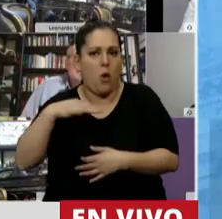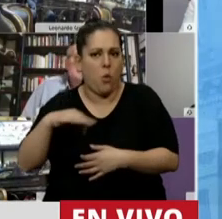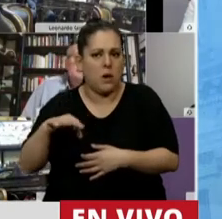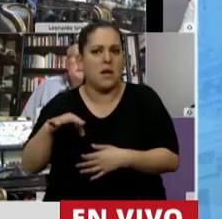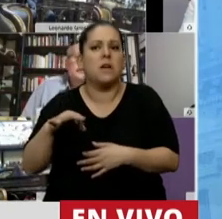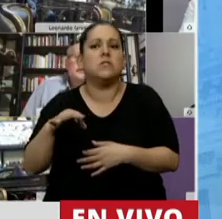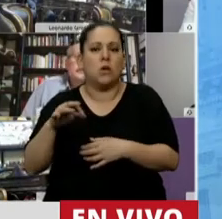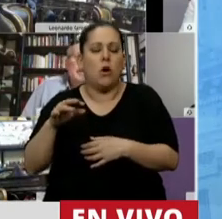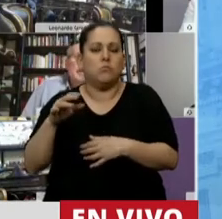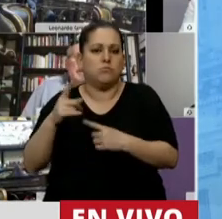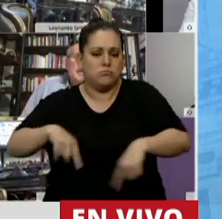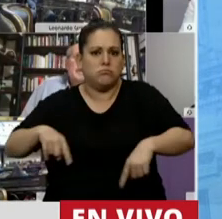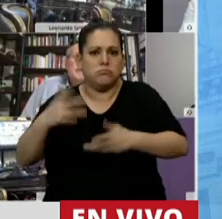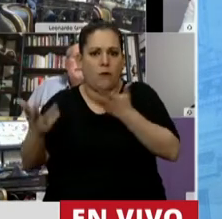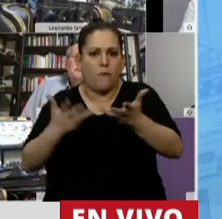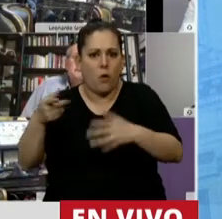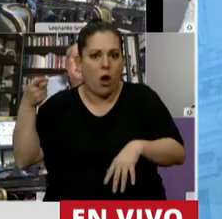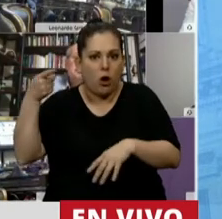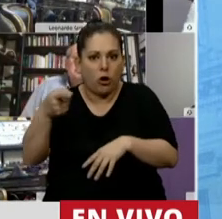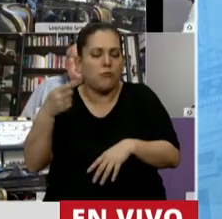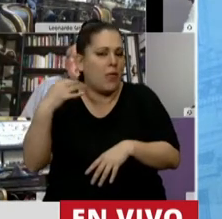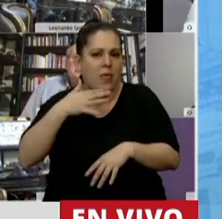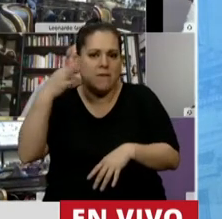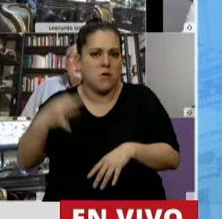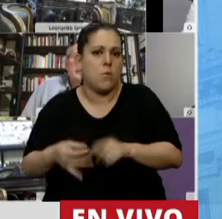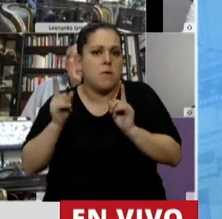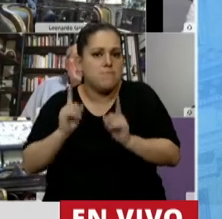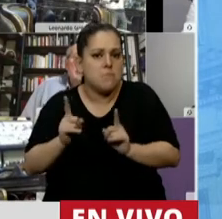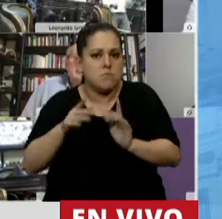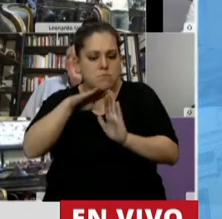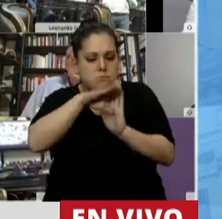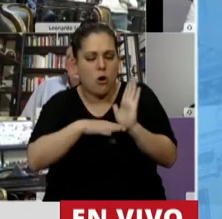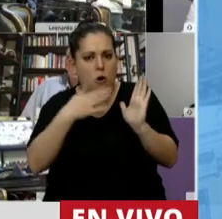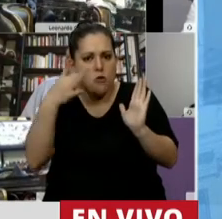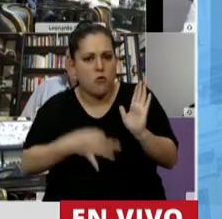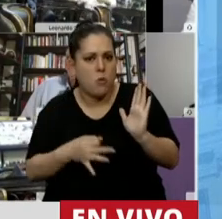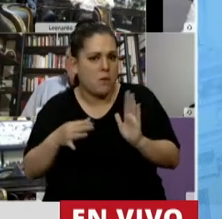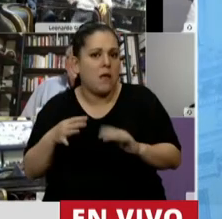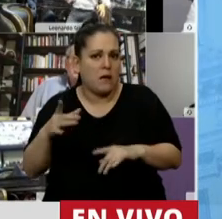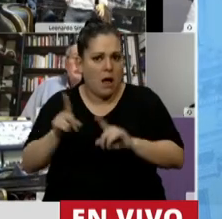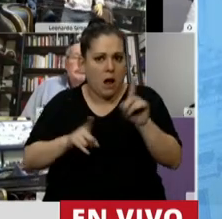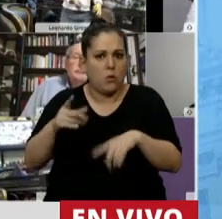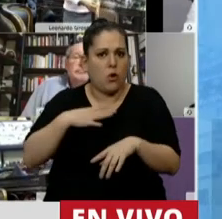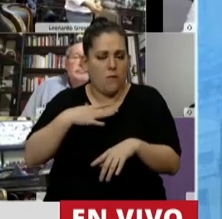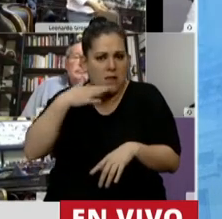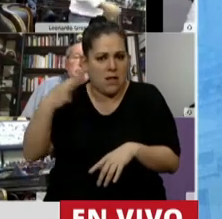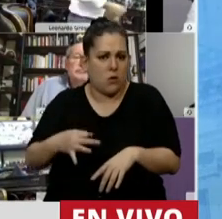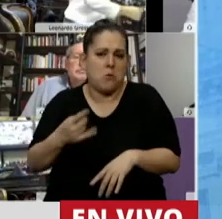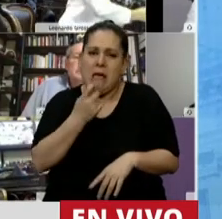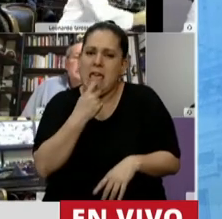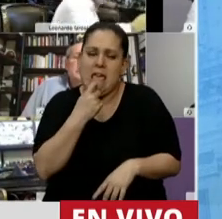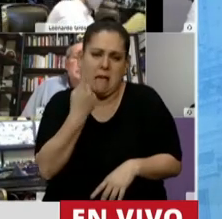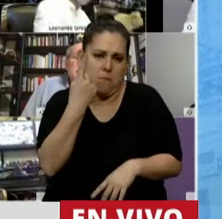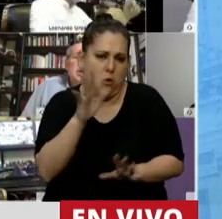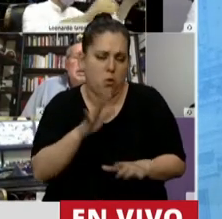contra fuego en buen estado y cumplir con lo que ya está establecido y que no todos vienen cumpliendo. Les doy un ejemplo